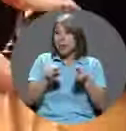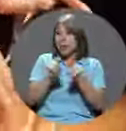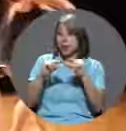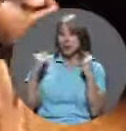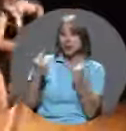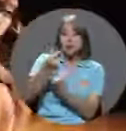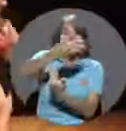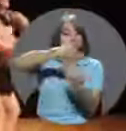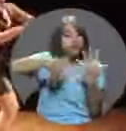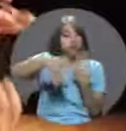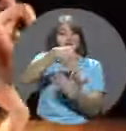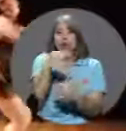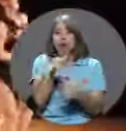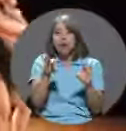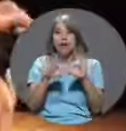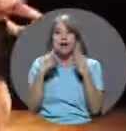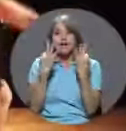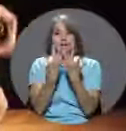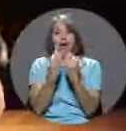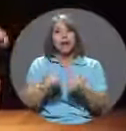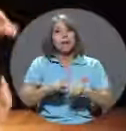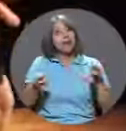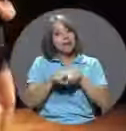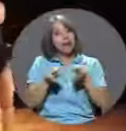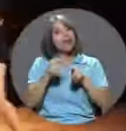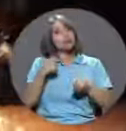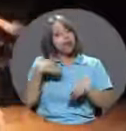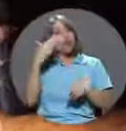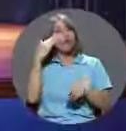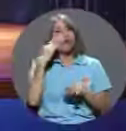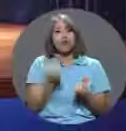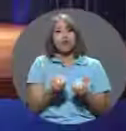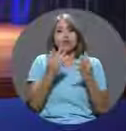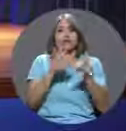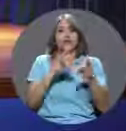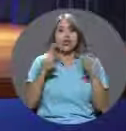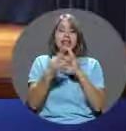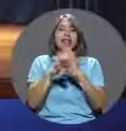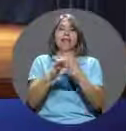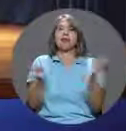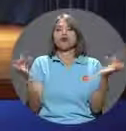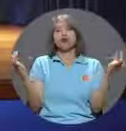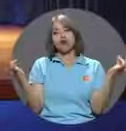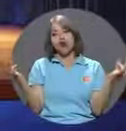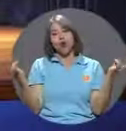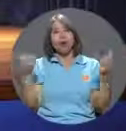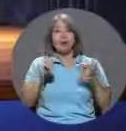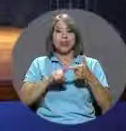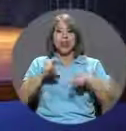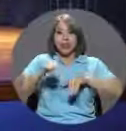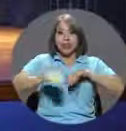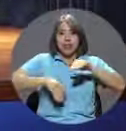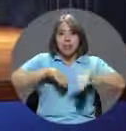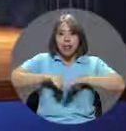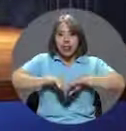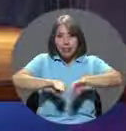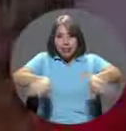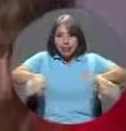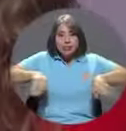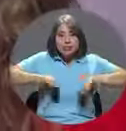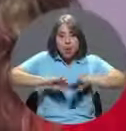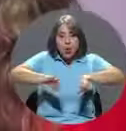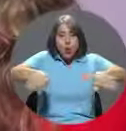entre nosotros, pero también conozco de muchos talleres que ofrece la universidad, como yoga, natación, también en lo que es deporte